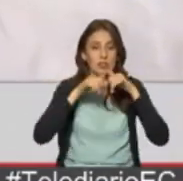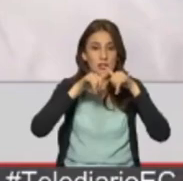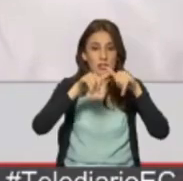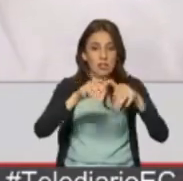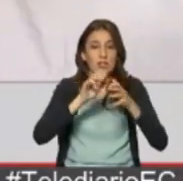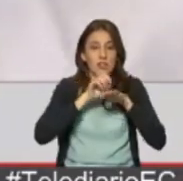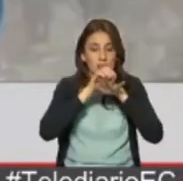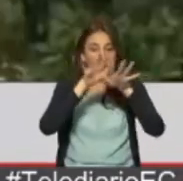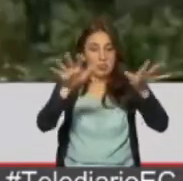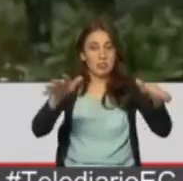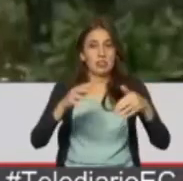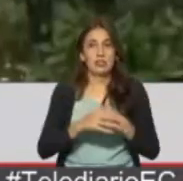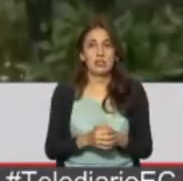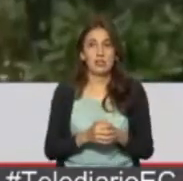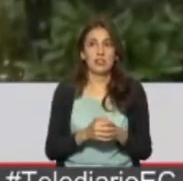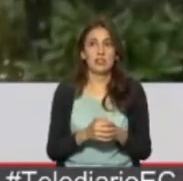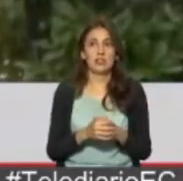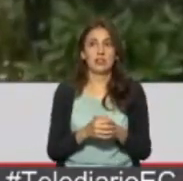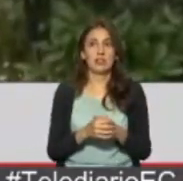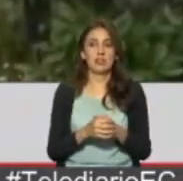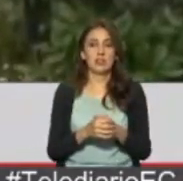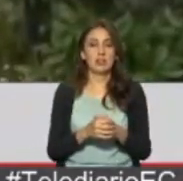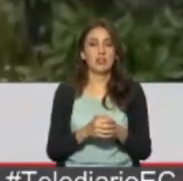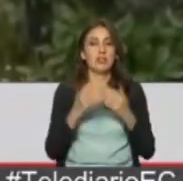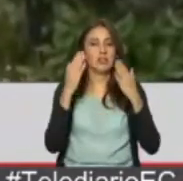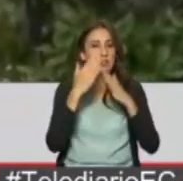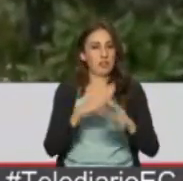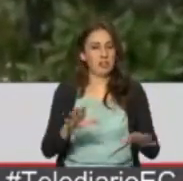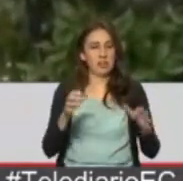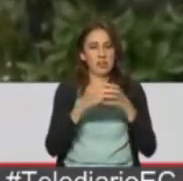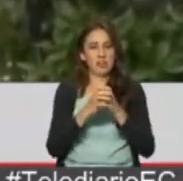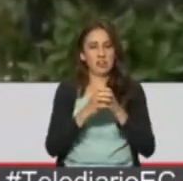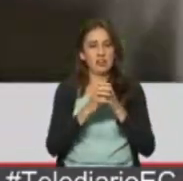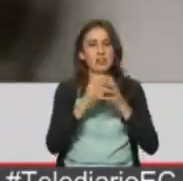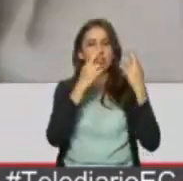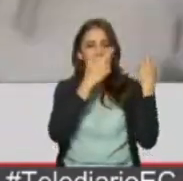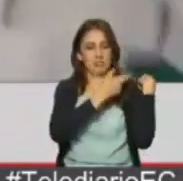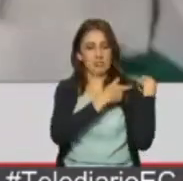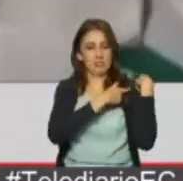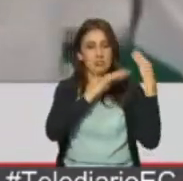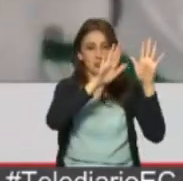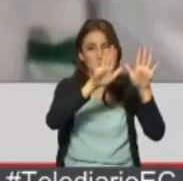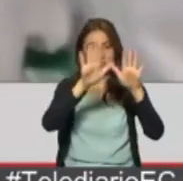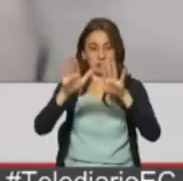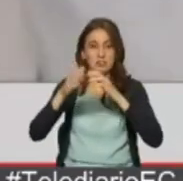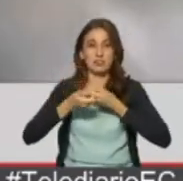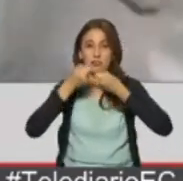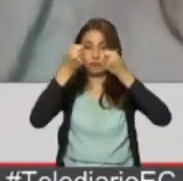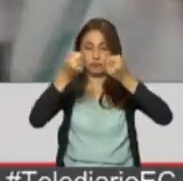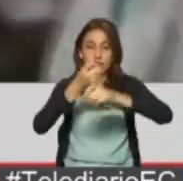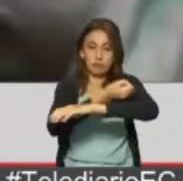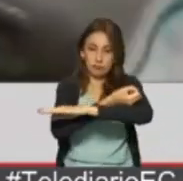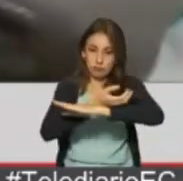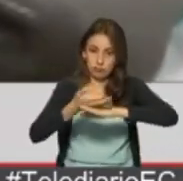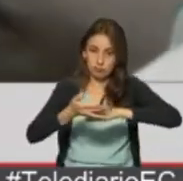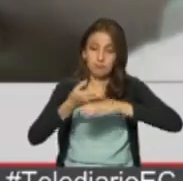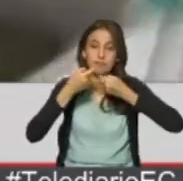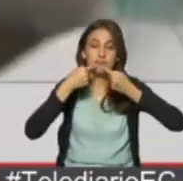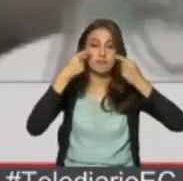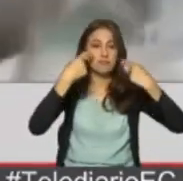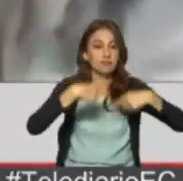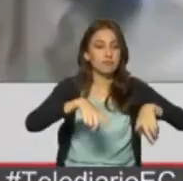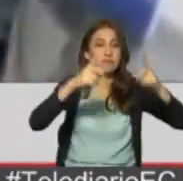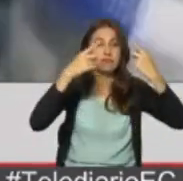este virus. Uh-huh. Hemos exhortado a los estudiantes a seguir todas las recomendaciones que divulgan las